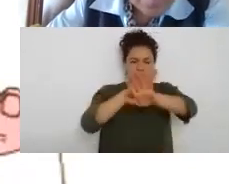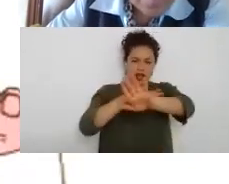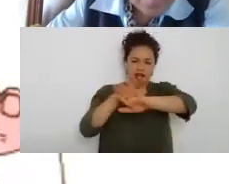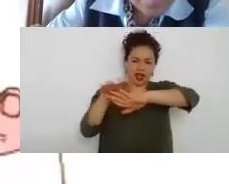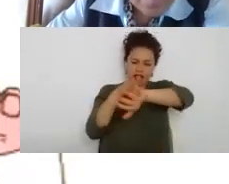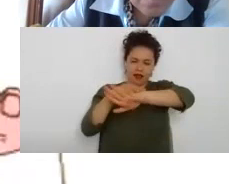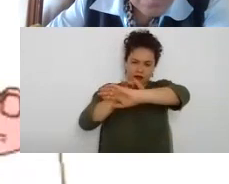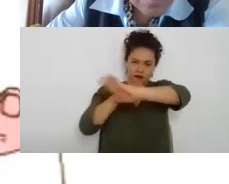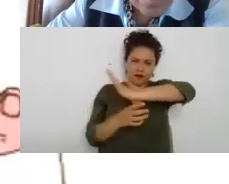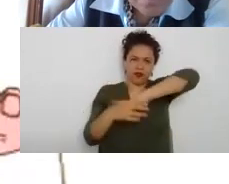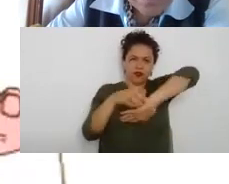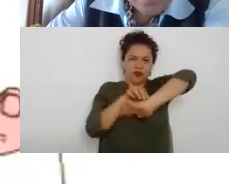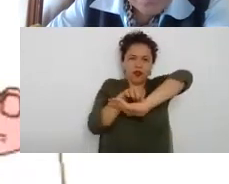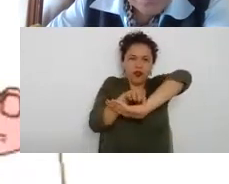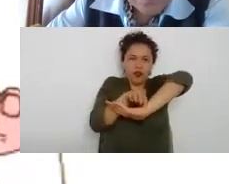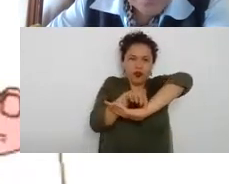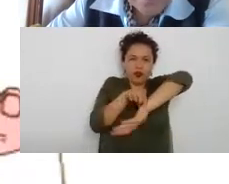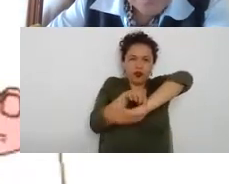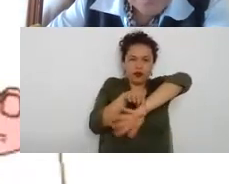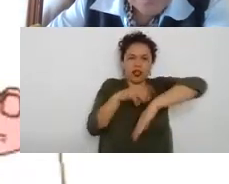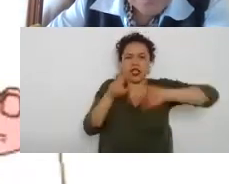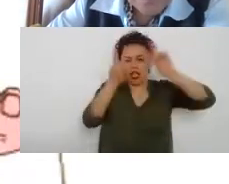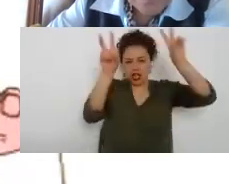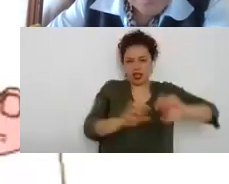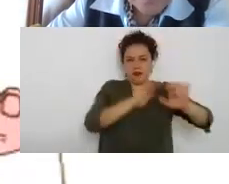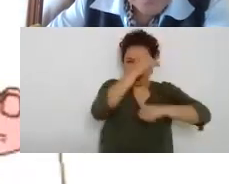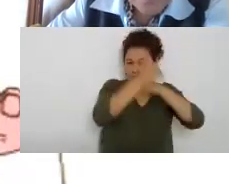Bien. Ujú. Ya para cerrar ese tema de los vendajes,